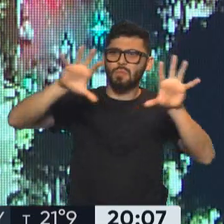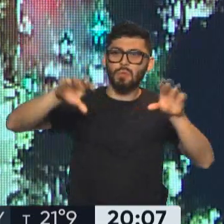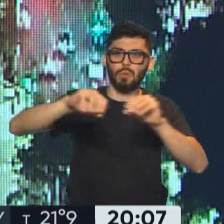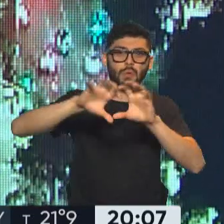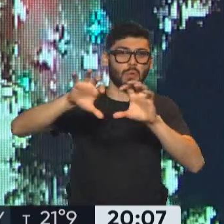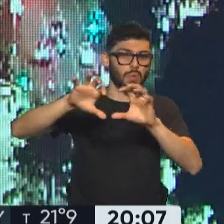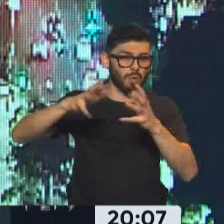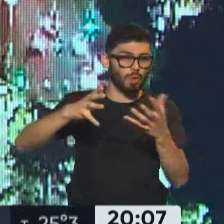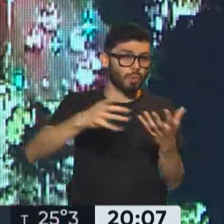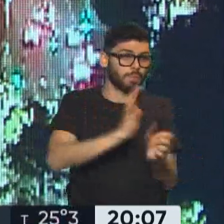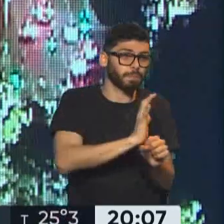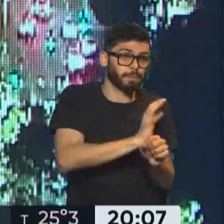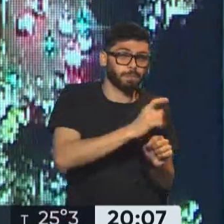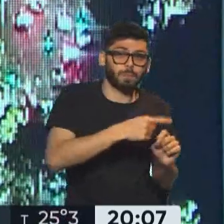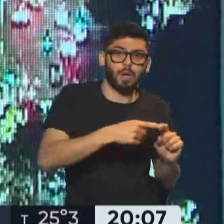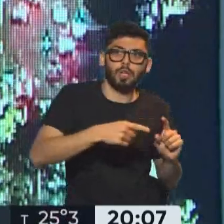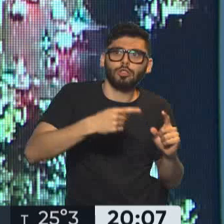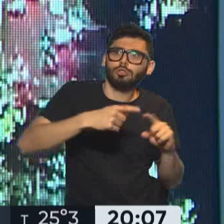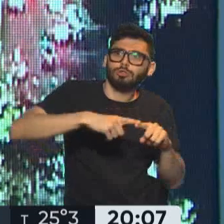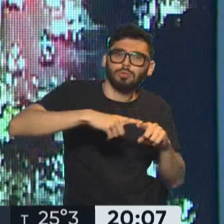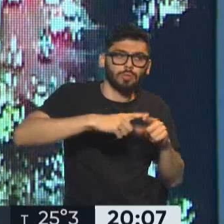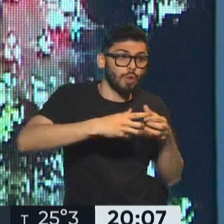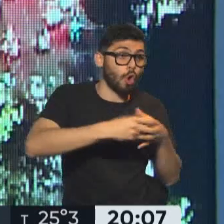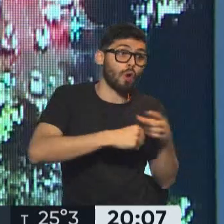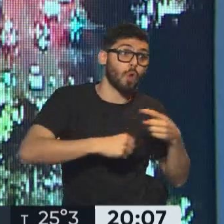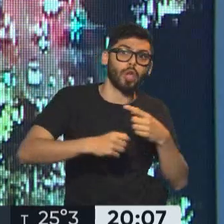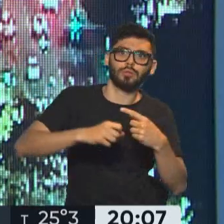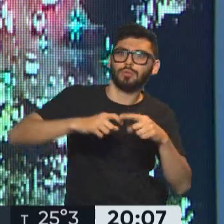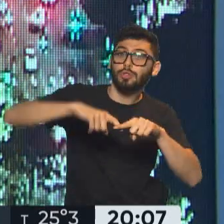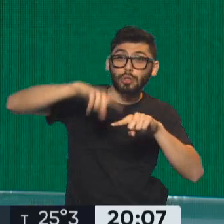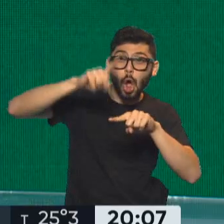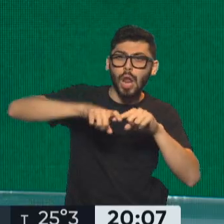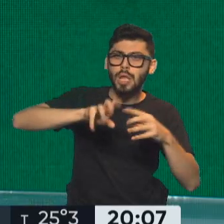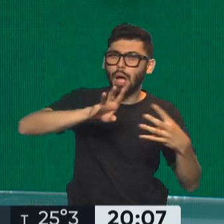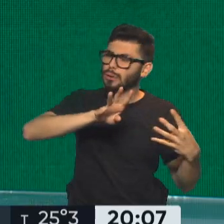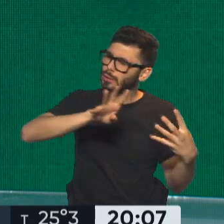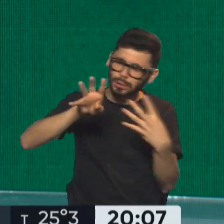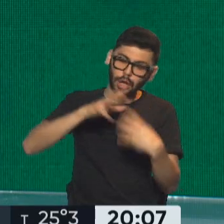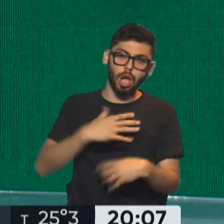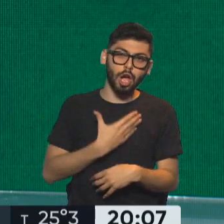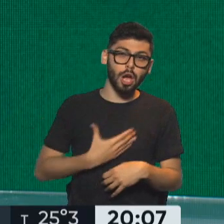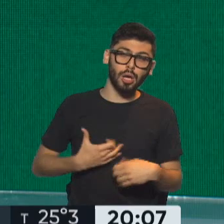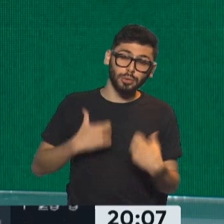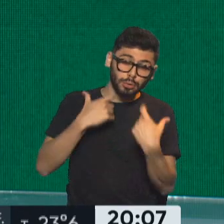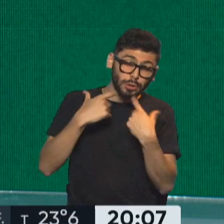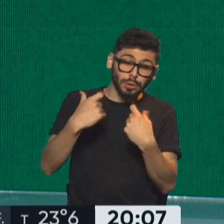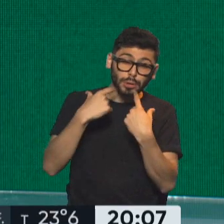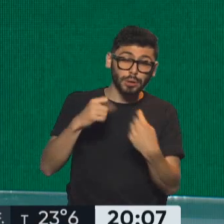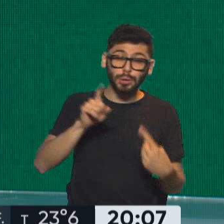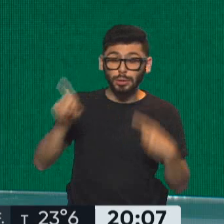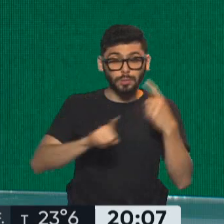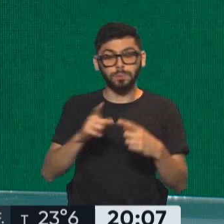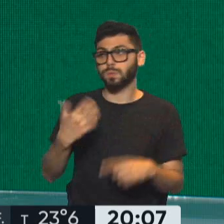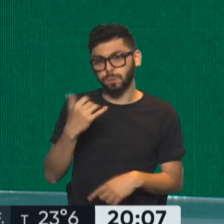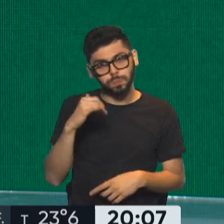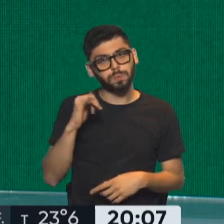las utilizan para denigrar permanentemente al gobierno. Es un motor muy poderoso. Permanentemente, es muy poderoso. Y el fin de semana, por supuesto,